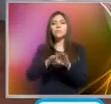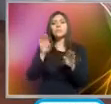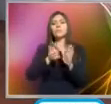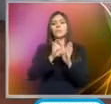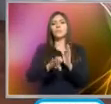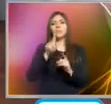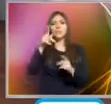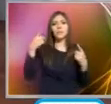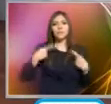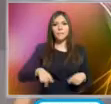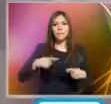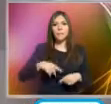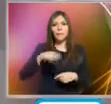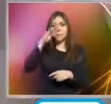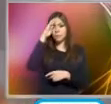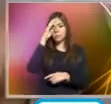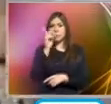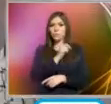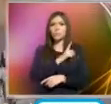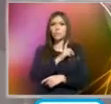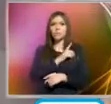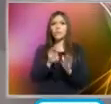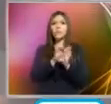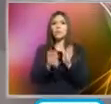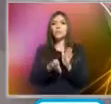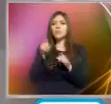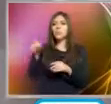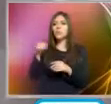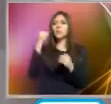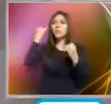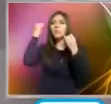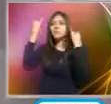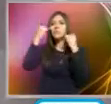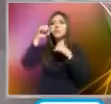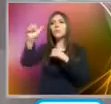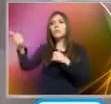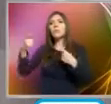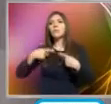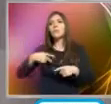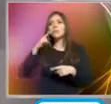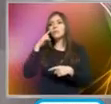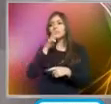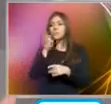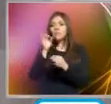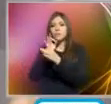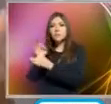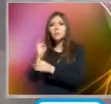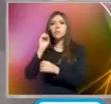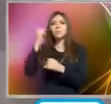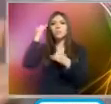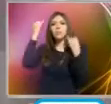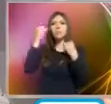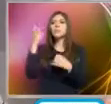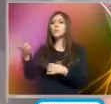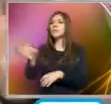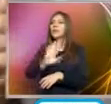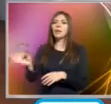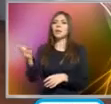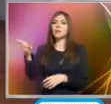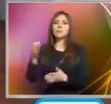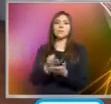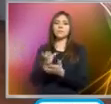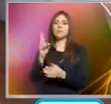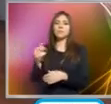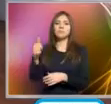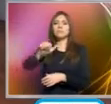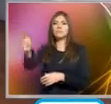sí lo puede tomar en cuenta como nada más el pensamiento o fantasear con alguna persona, voltearla a ver, y para otra persona tiene que ver con la parte